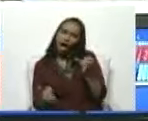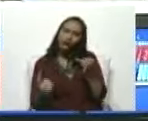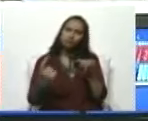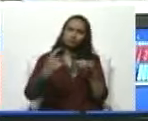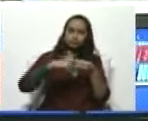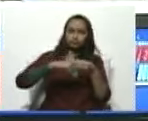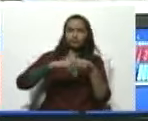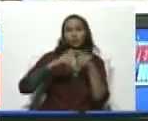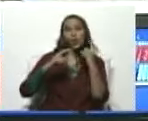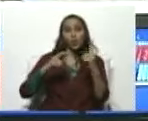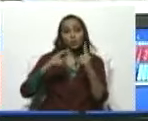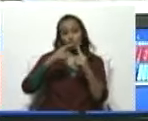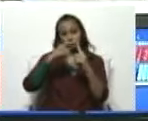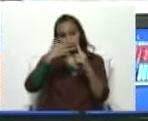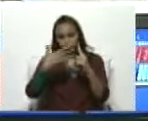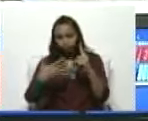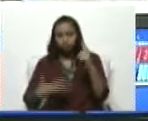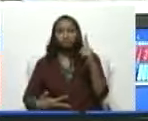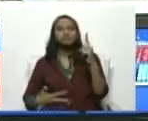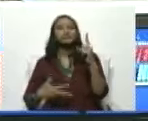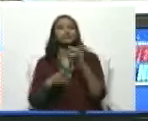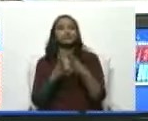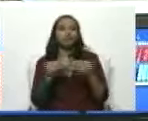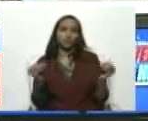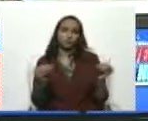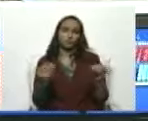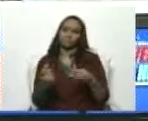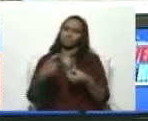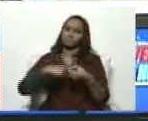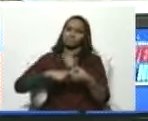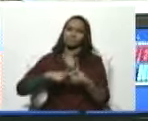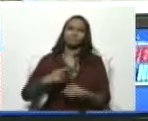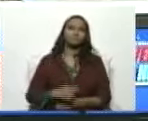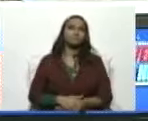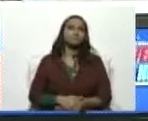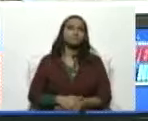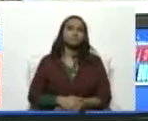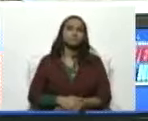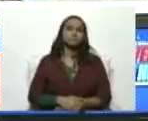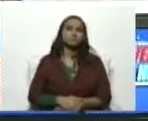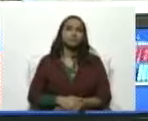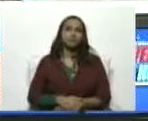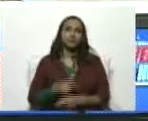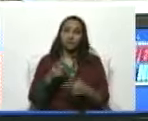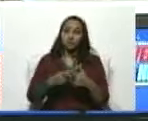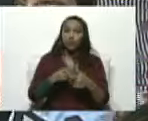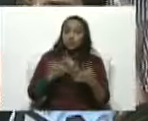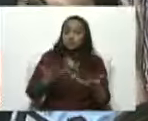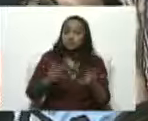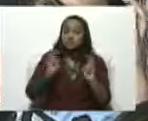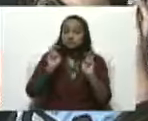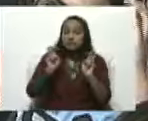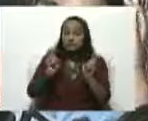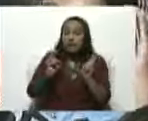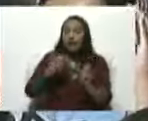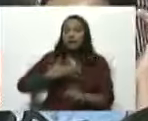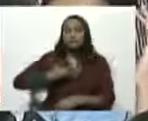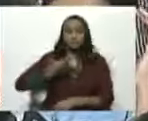espectro que tenemos por delante. Ahora, esto tiene un tema fundamental, Melanie, que es,